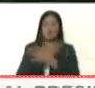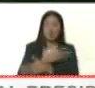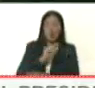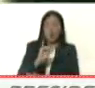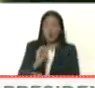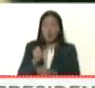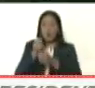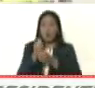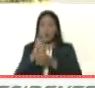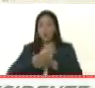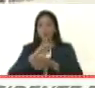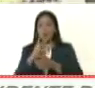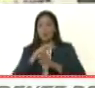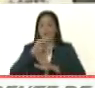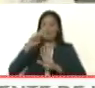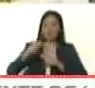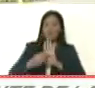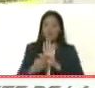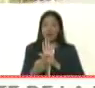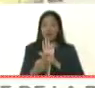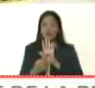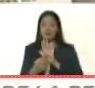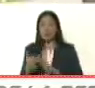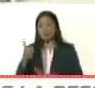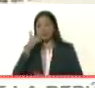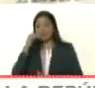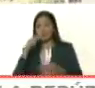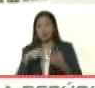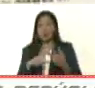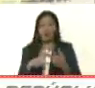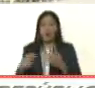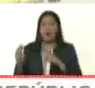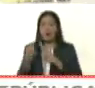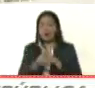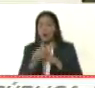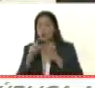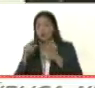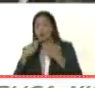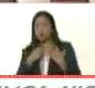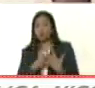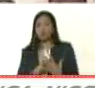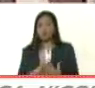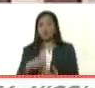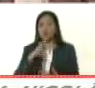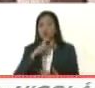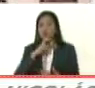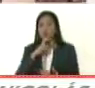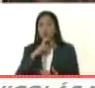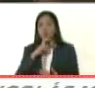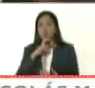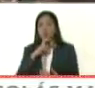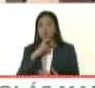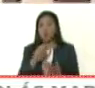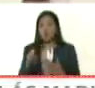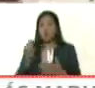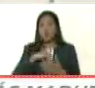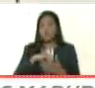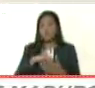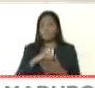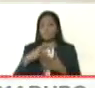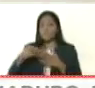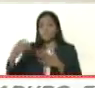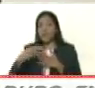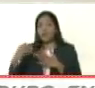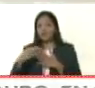con el botín completo, celulares, anillos y cadenas de oro y una alta suma de dólares